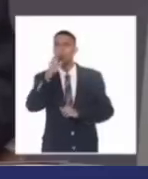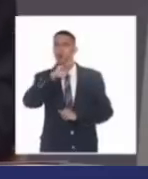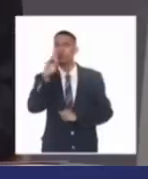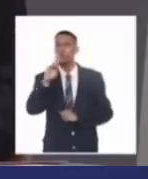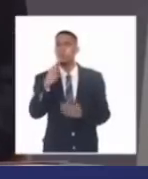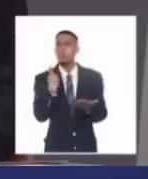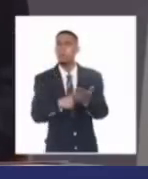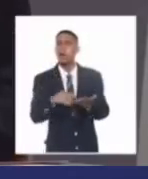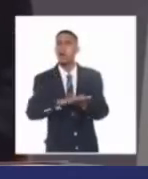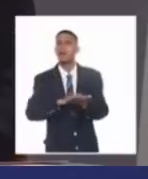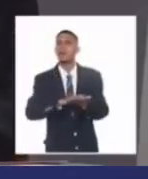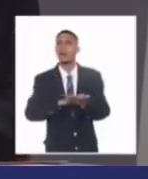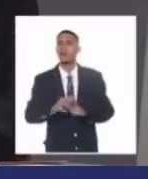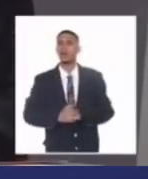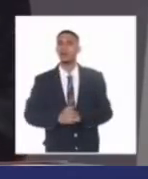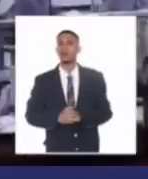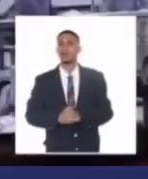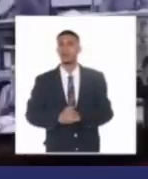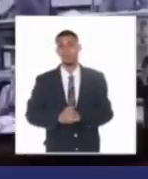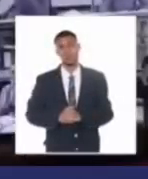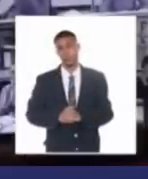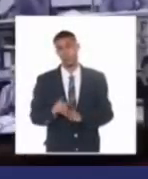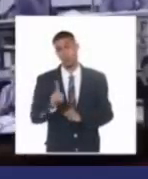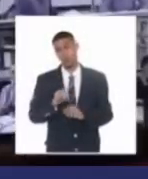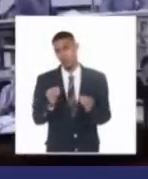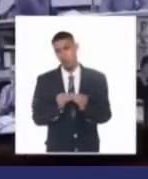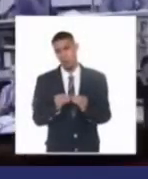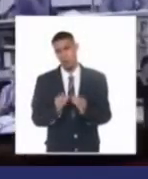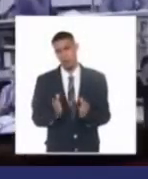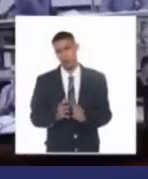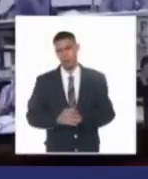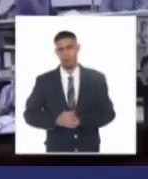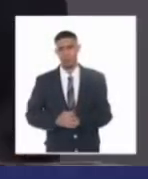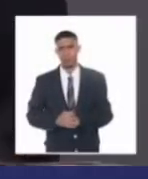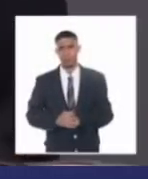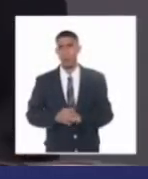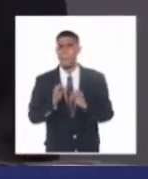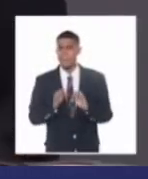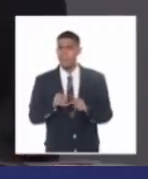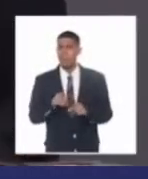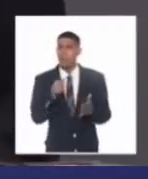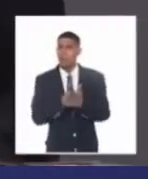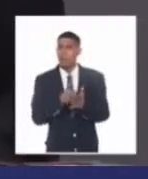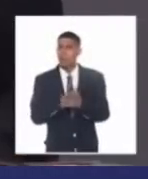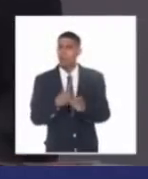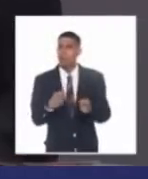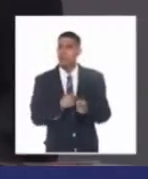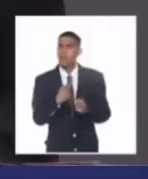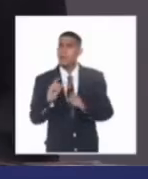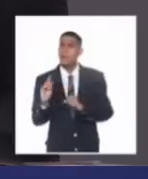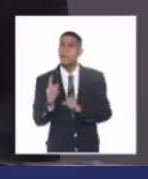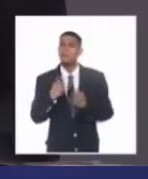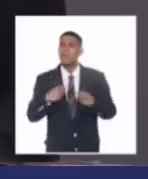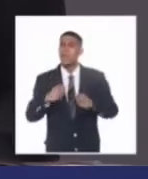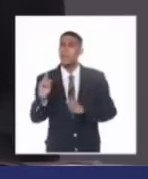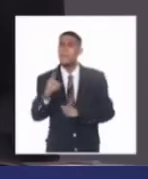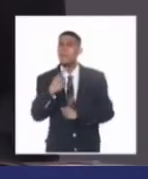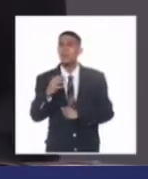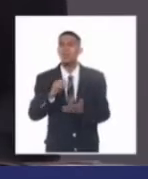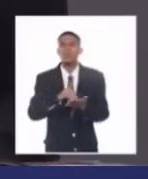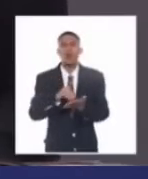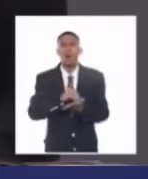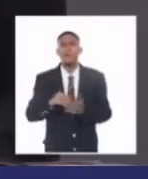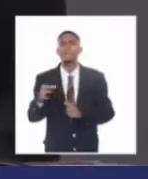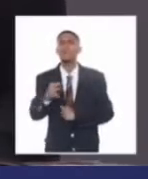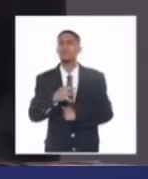impuestos no tienen obligación y son los que complican más las cosas y este combate Hay que hacerlo a nivel de municipio en cada comunidad